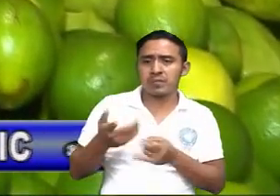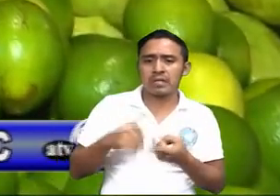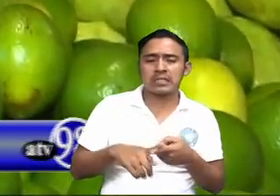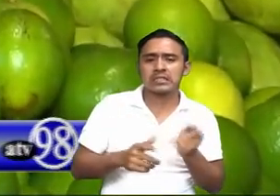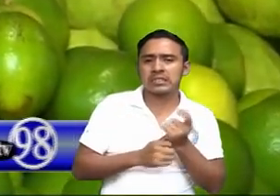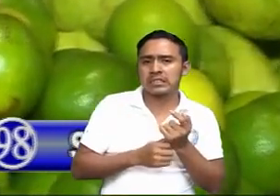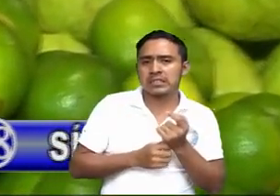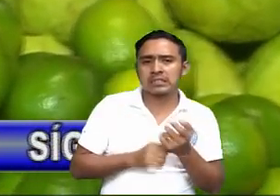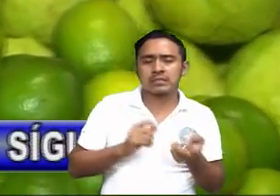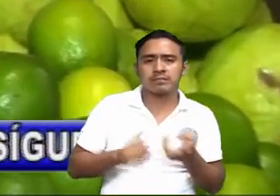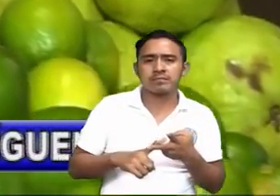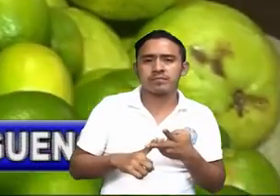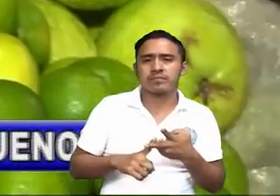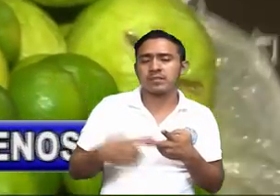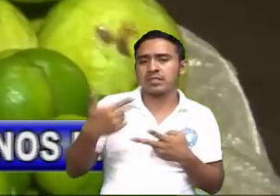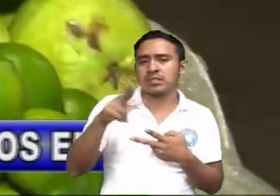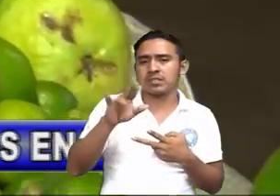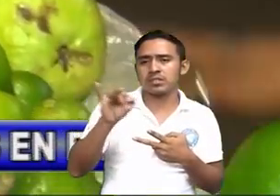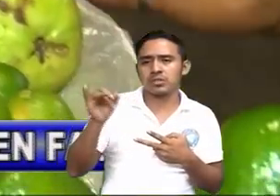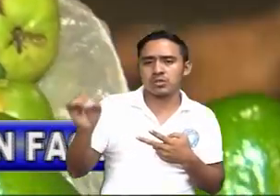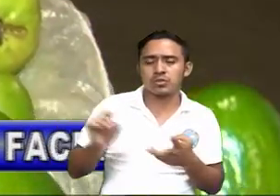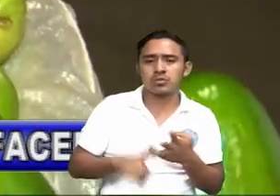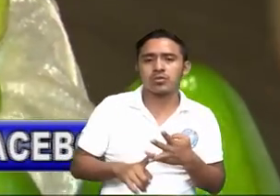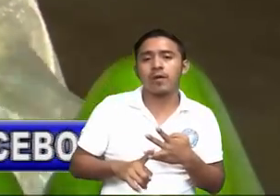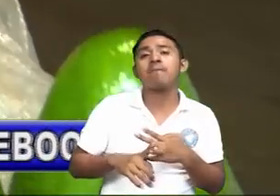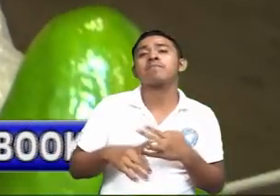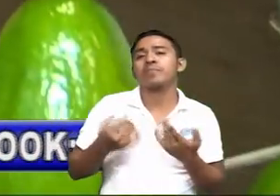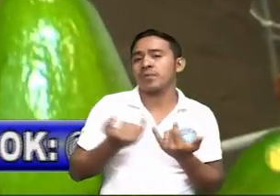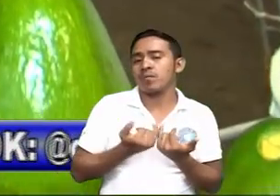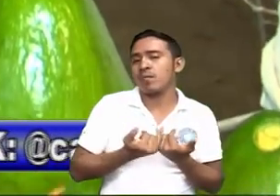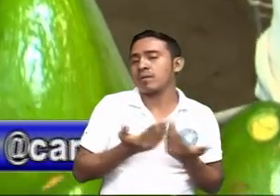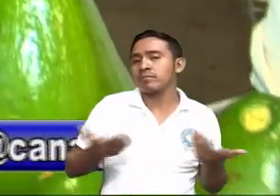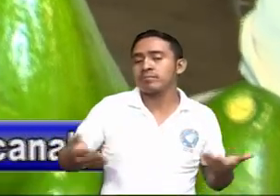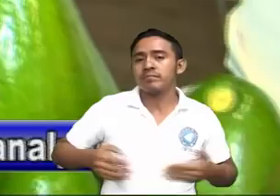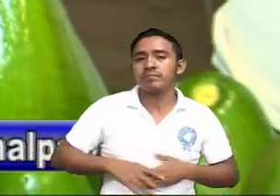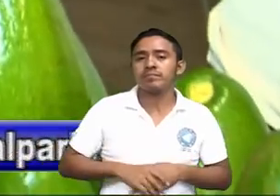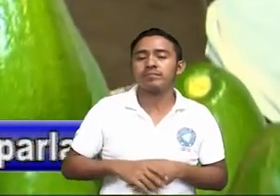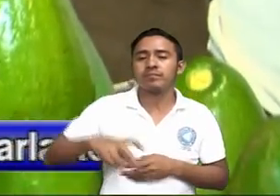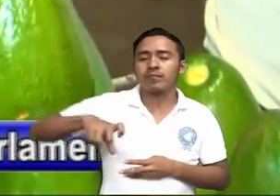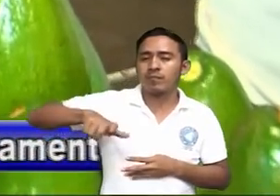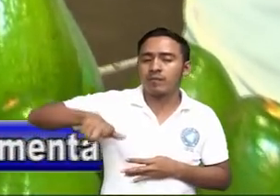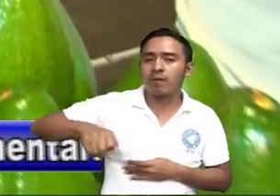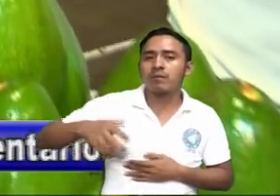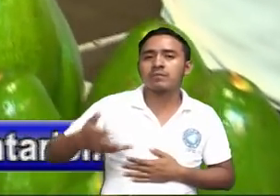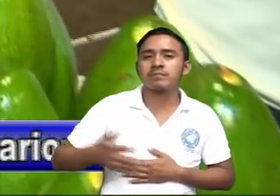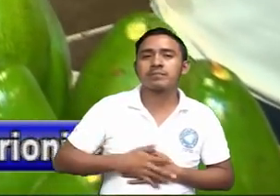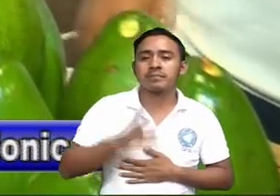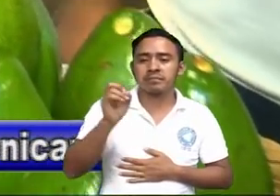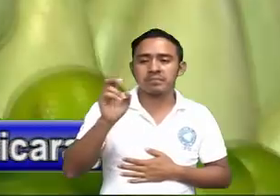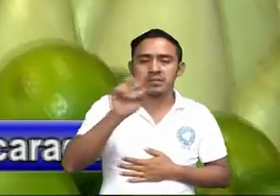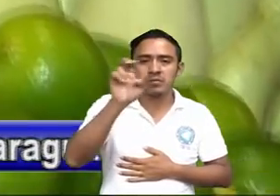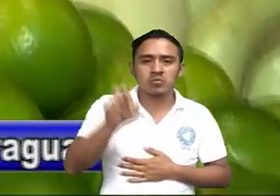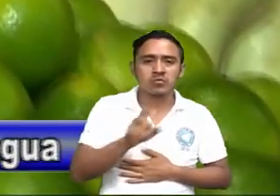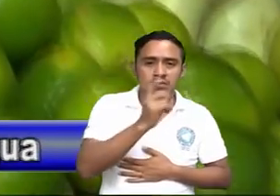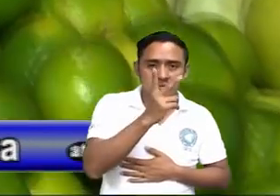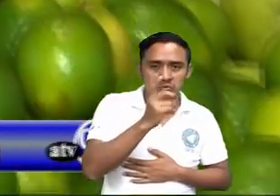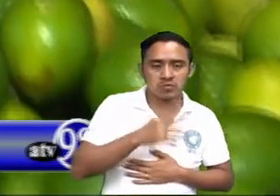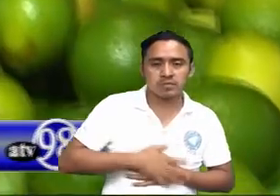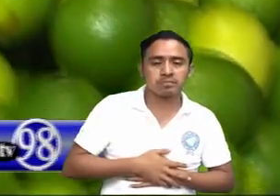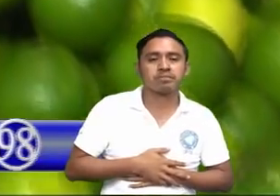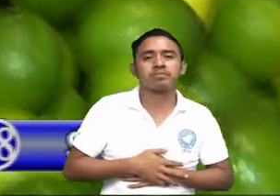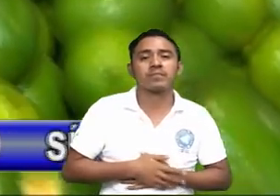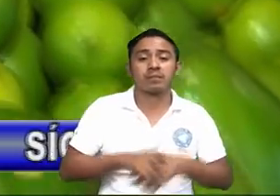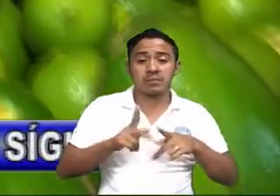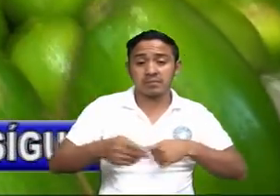carne, en guiso, como batimento se ocupa también. ¿Y el limón? ¿Cómo me decís? 20 la docena. Los